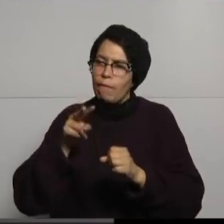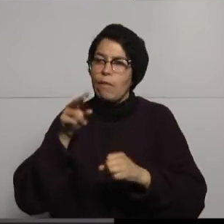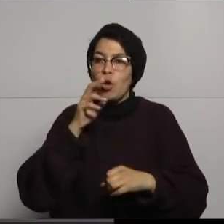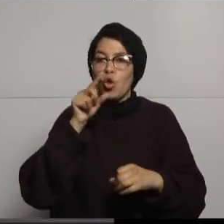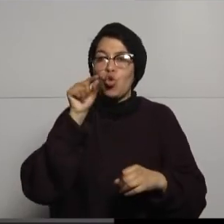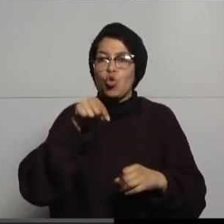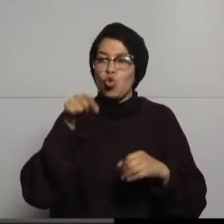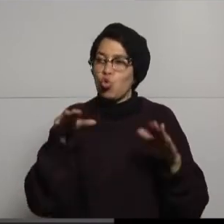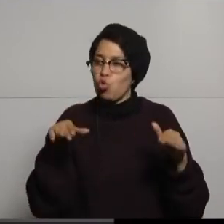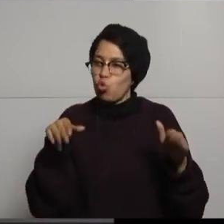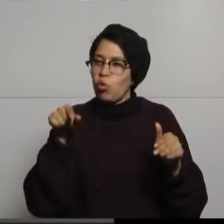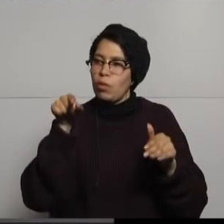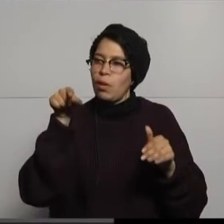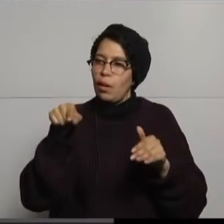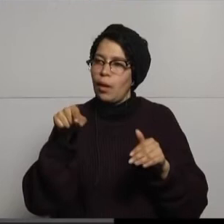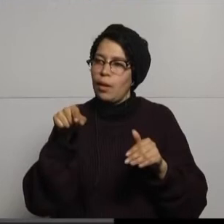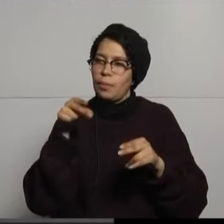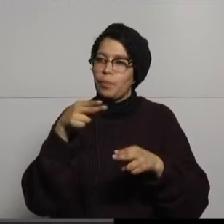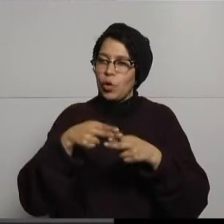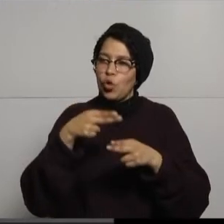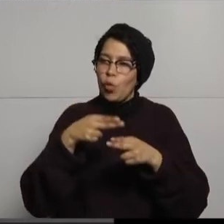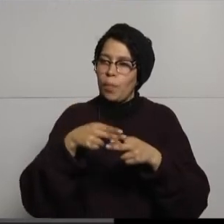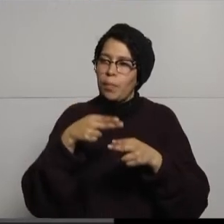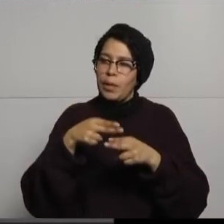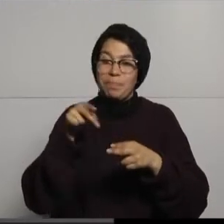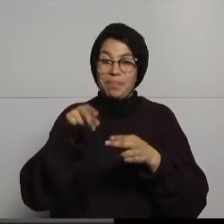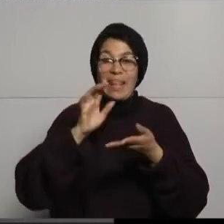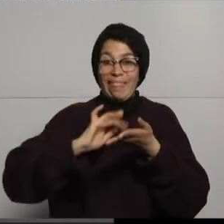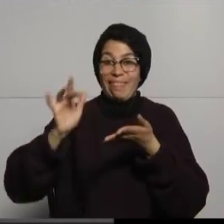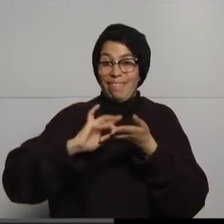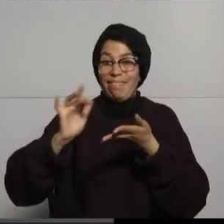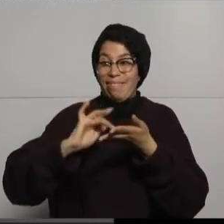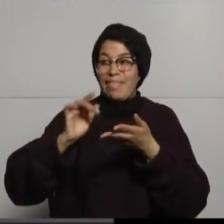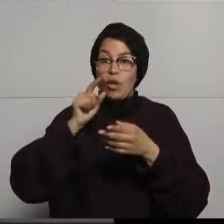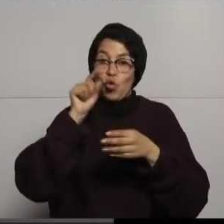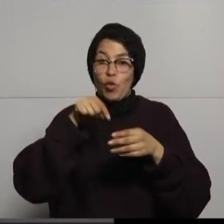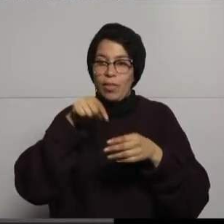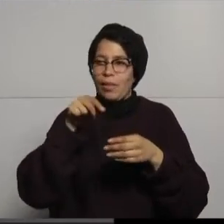los lunes de ciudad, muchísimos colectivos activistas digitales. Y me llamó la atención